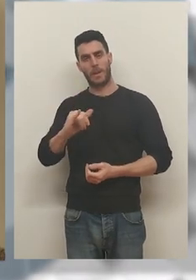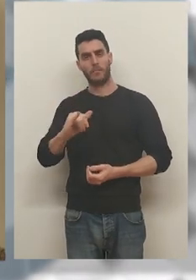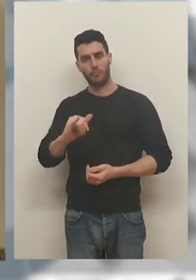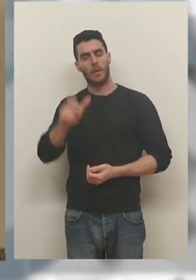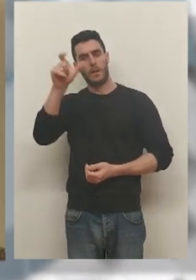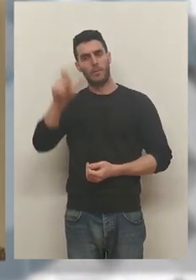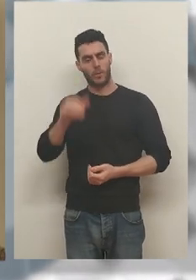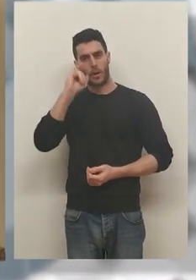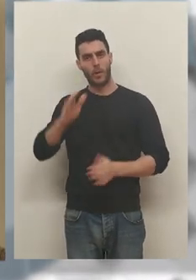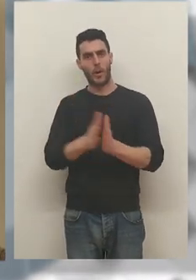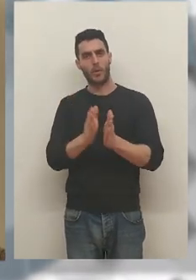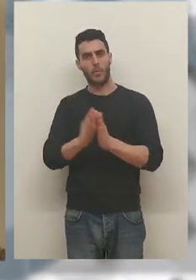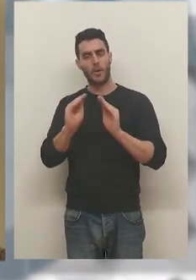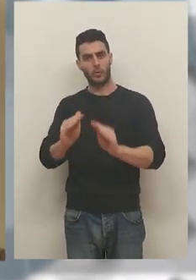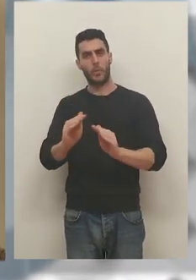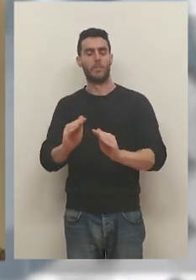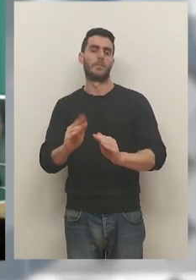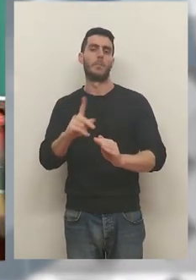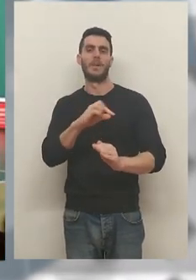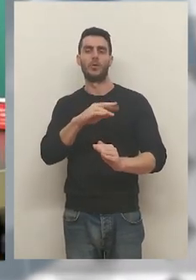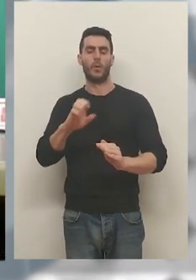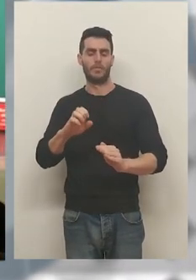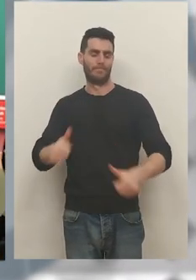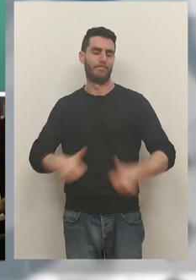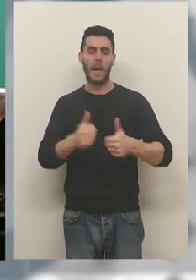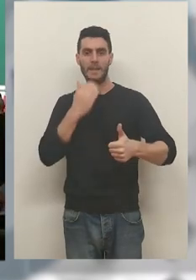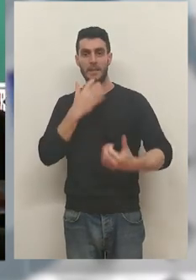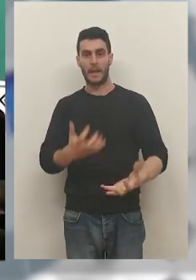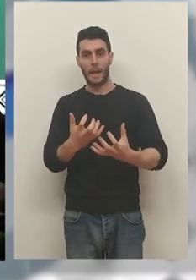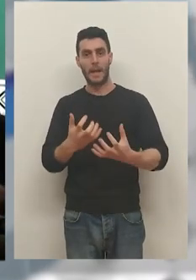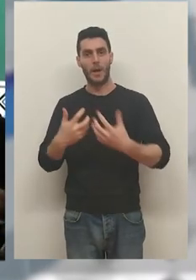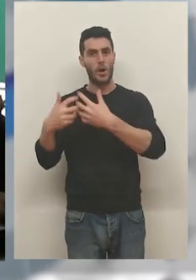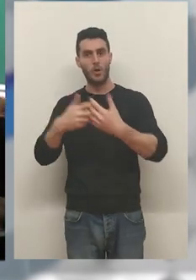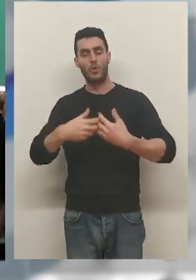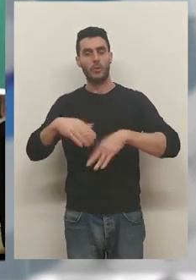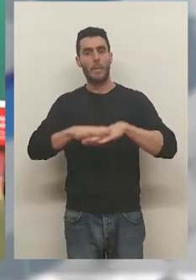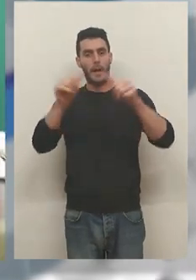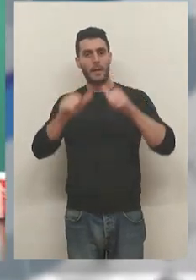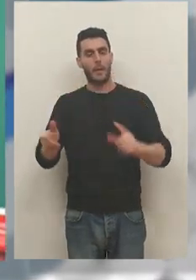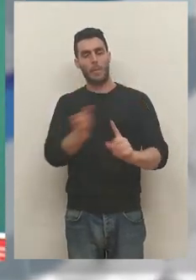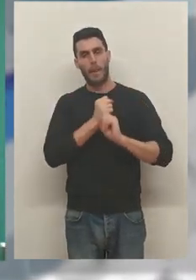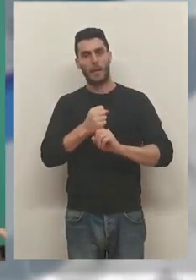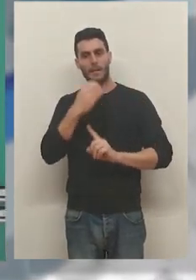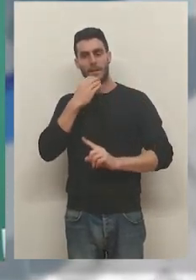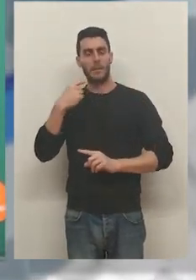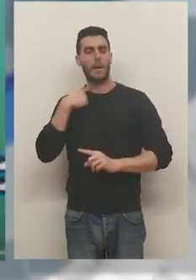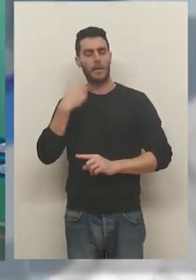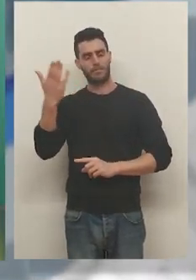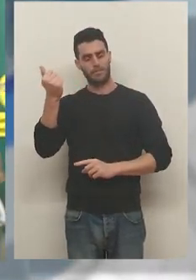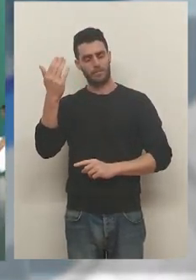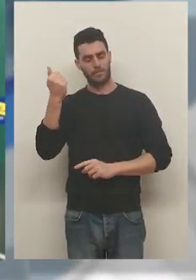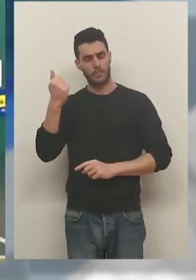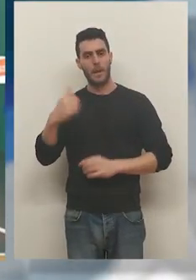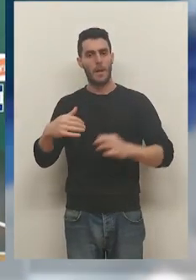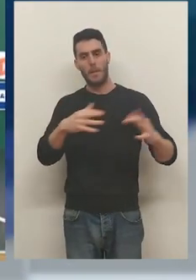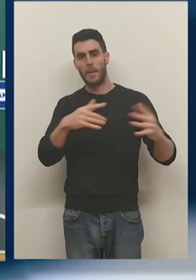primera bala al riojano y a su compañero gascue no les quedan más por lo que si ganan pelearán por el título y Si pierden dirán